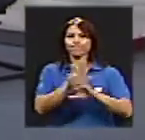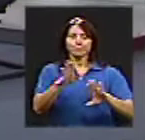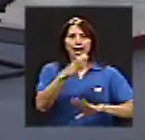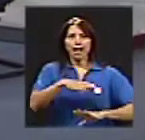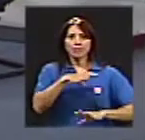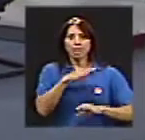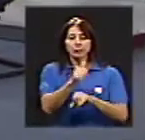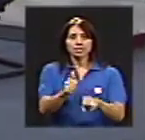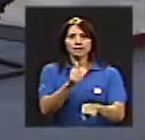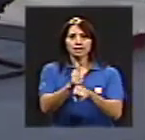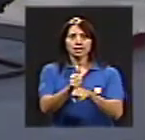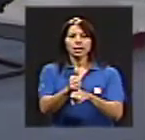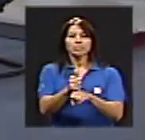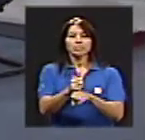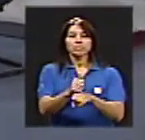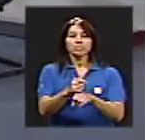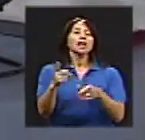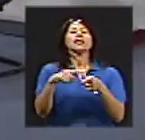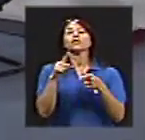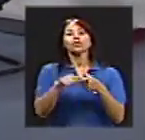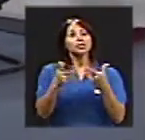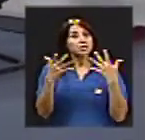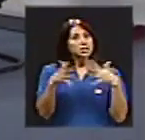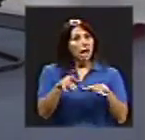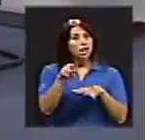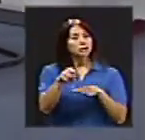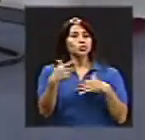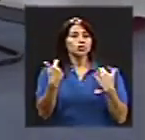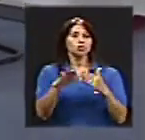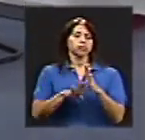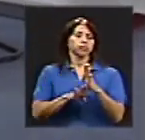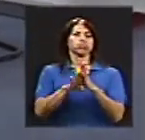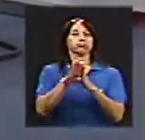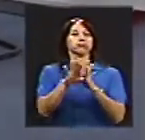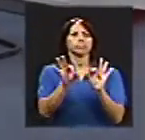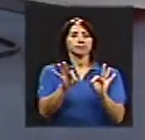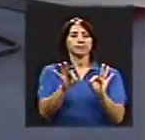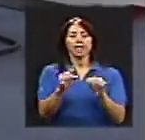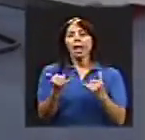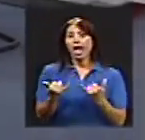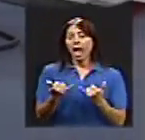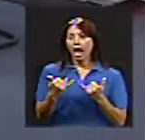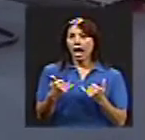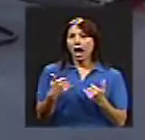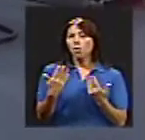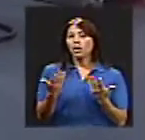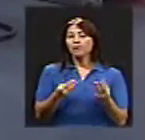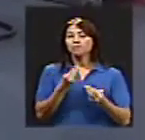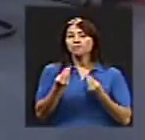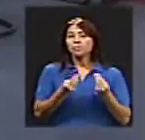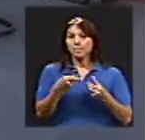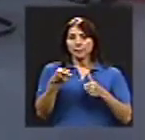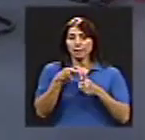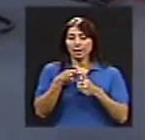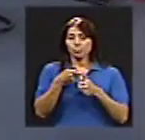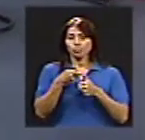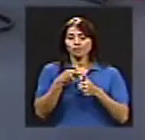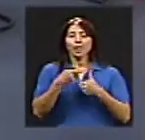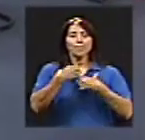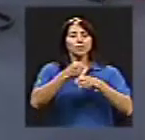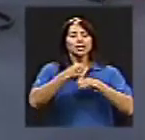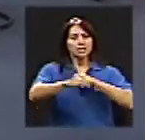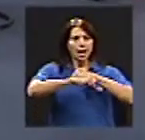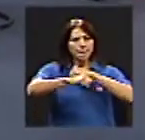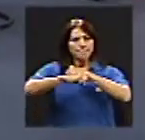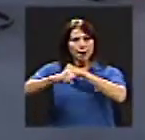establecidas. Consecuentemente, ya ese es un gran paso. Vamos ahora en términos, primero, de hacer una campaña